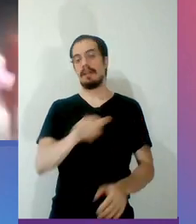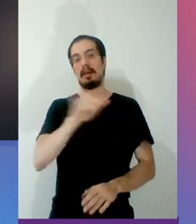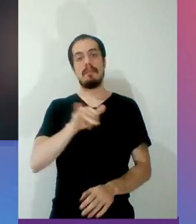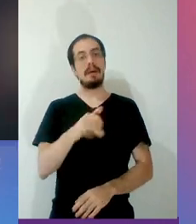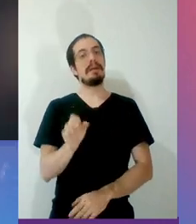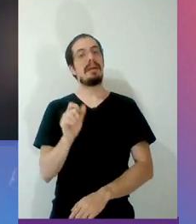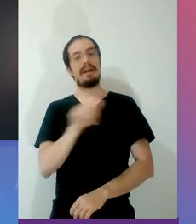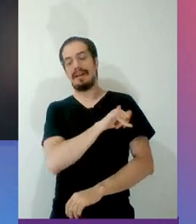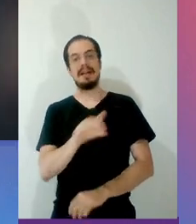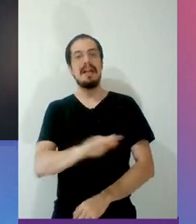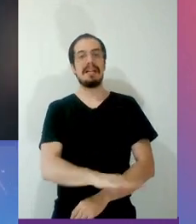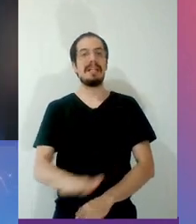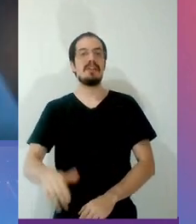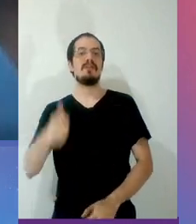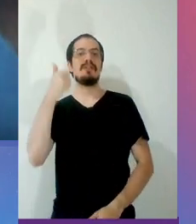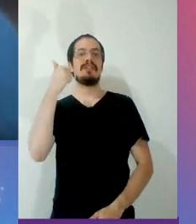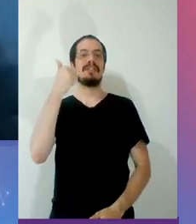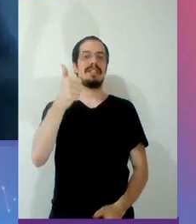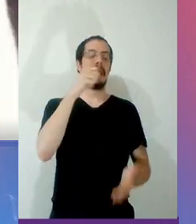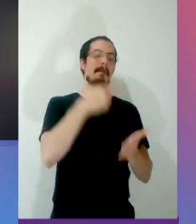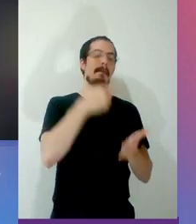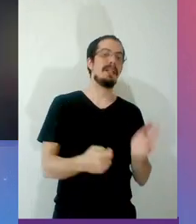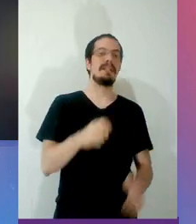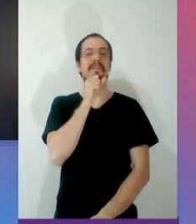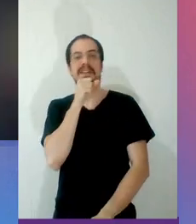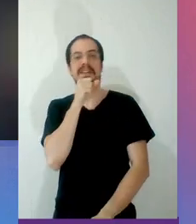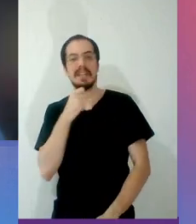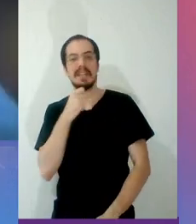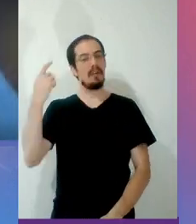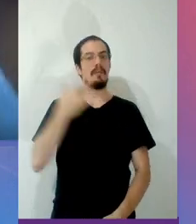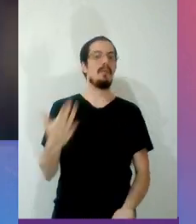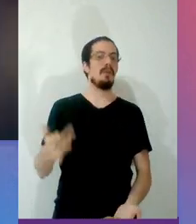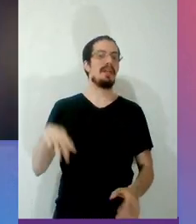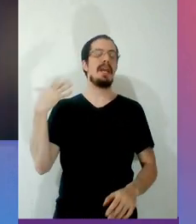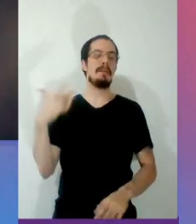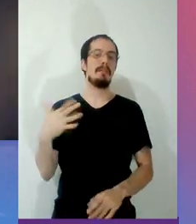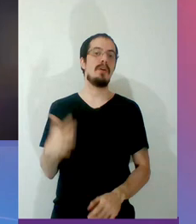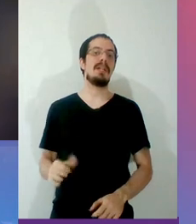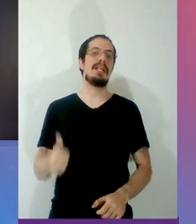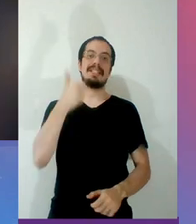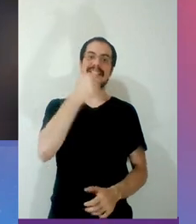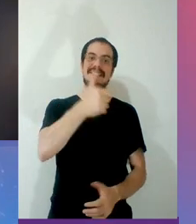qué? Porque en el fondo ya las conexiones que ha ido formando, ahí ya tiene como lo